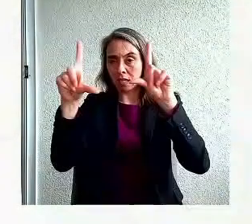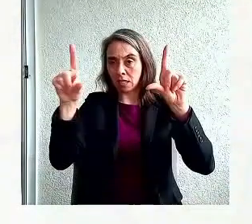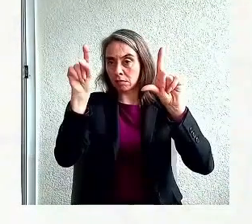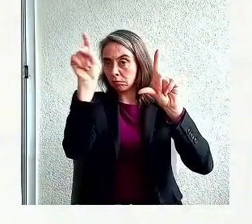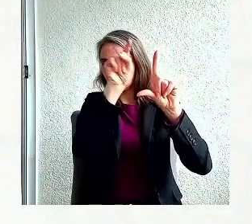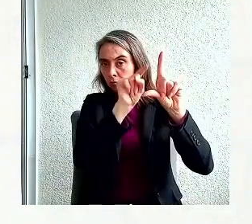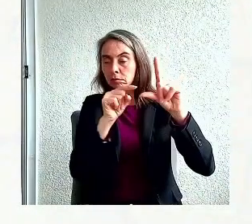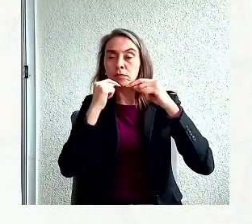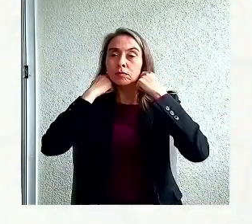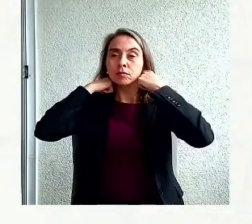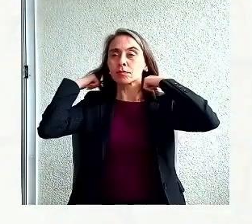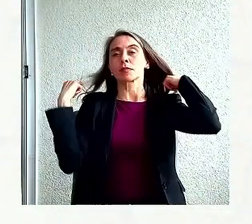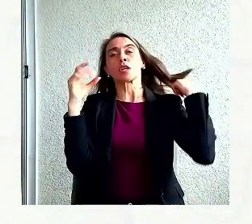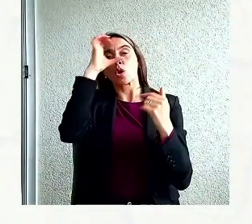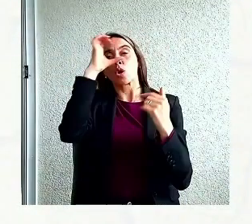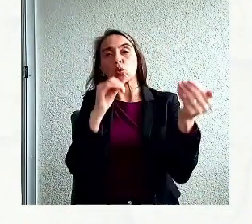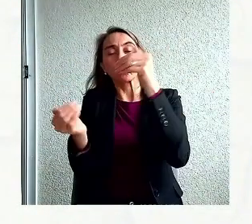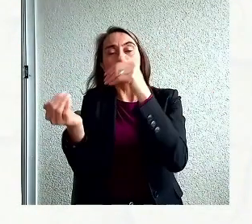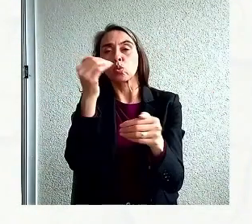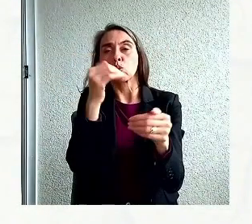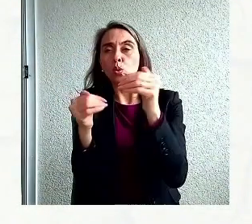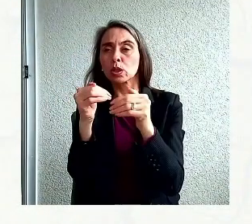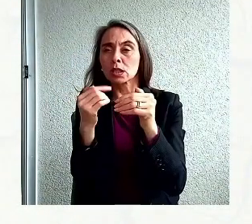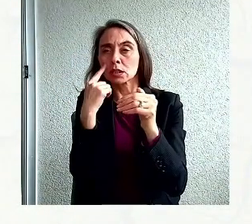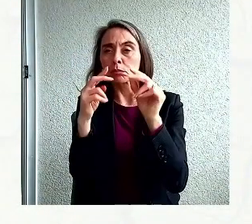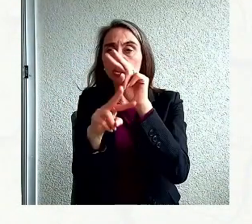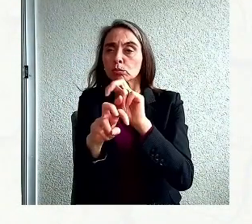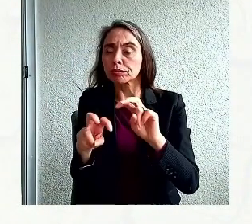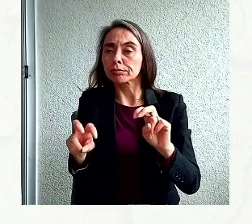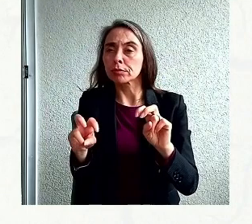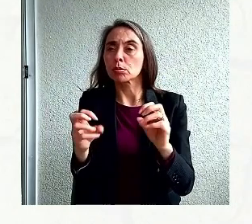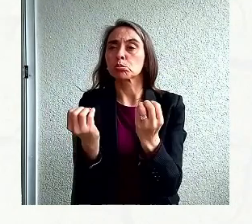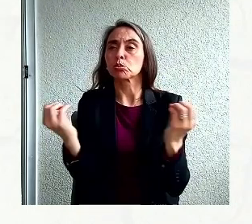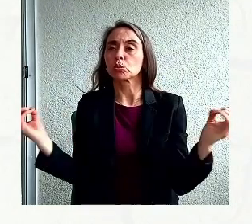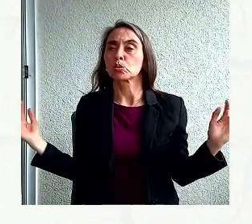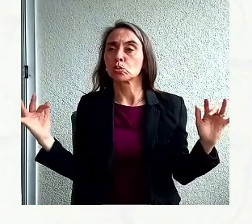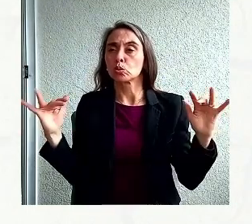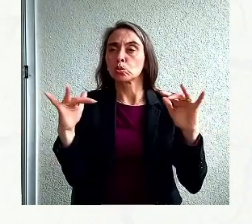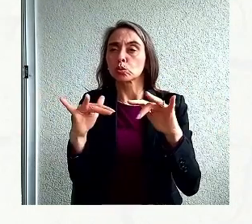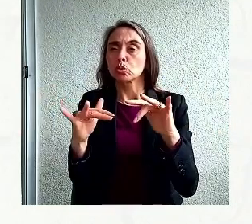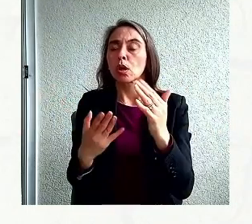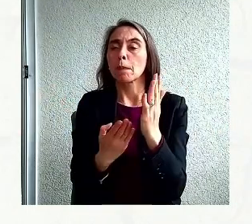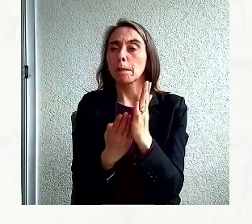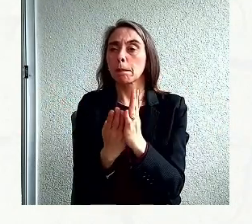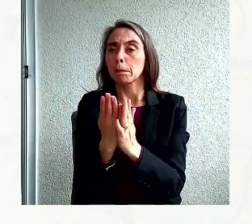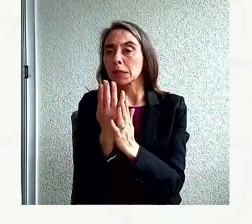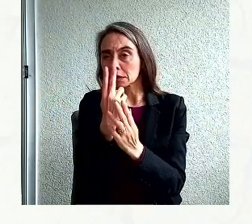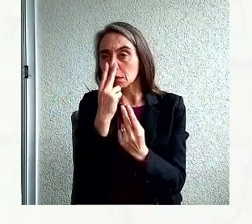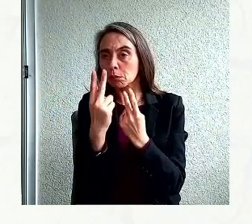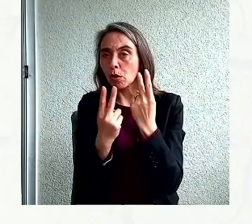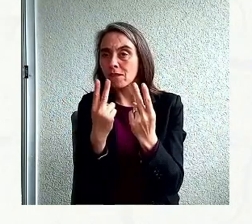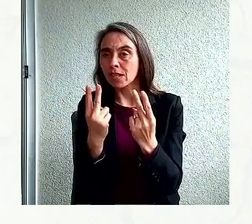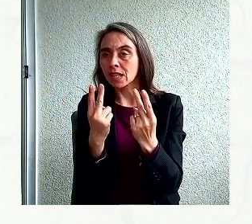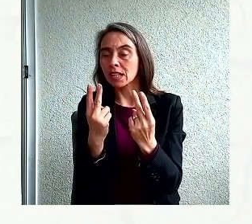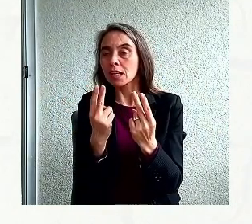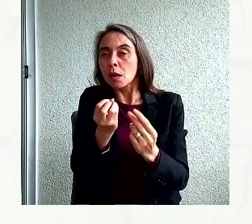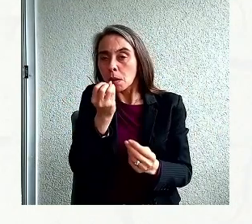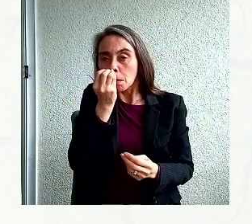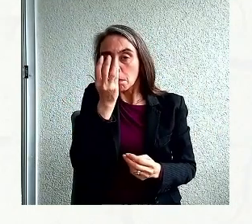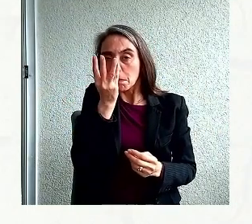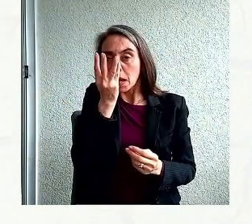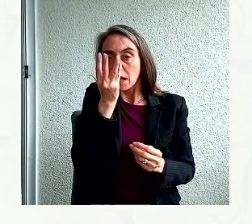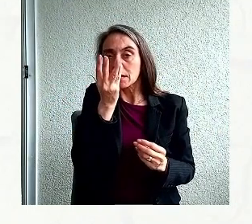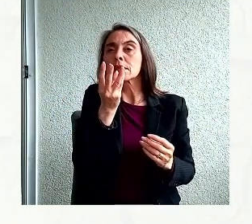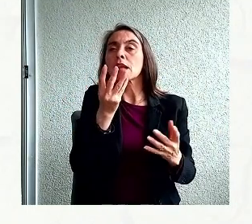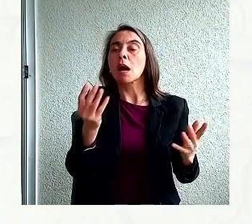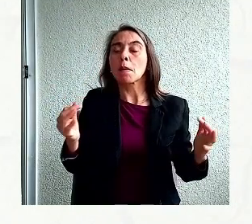ya podemos empezar a ver que los organismos están llegando más frecuentemente, pero ya pueden encontrar de repente áreas que son más aptas,